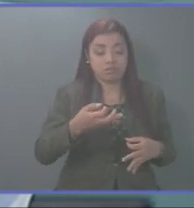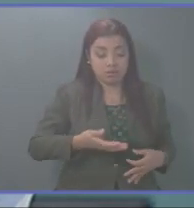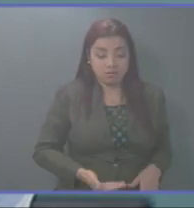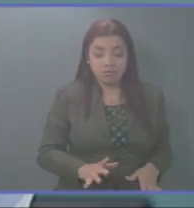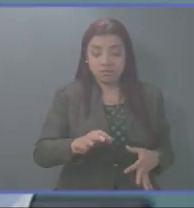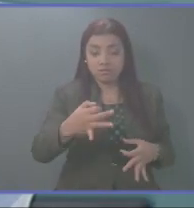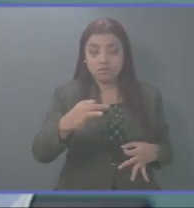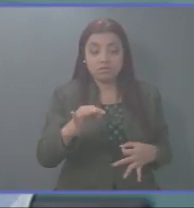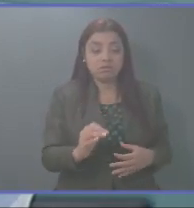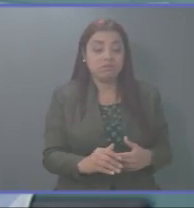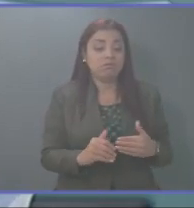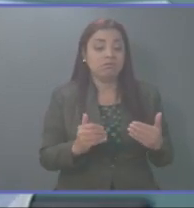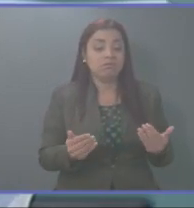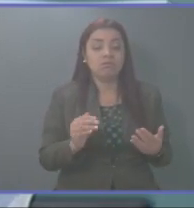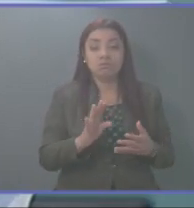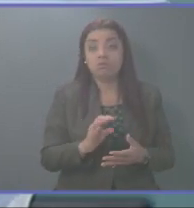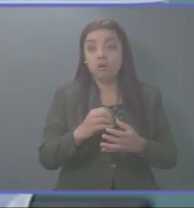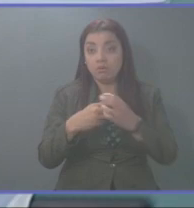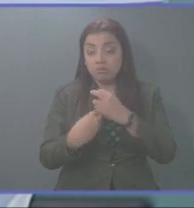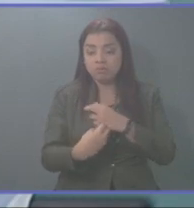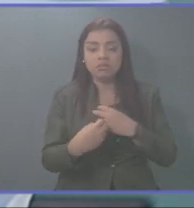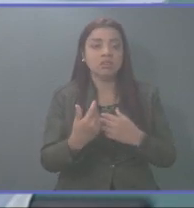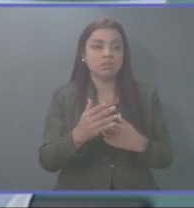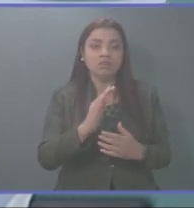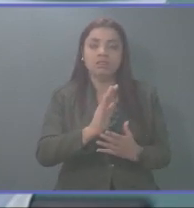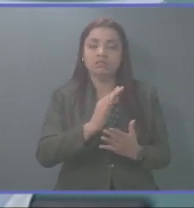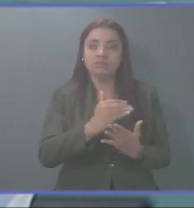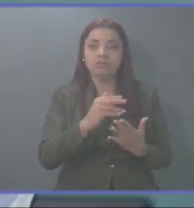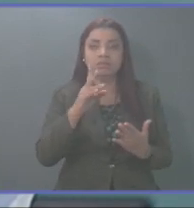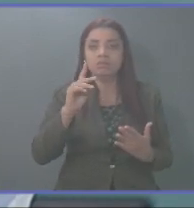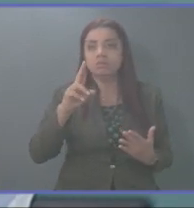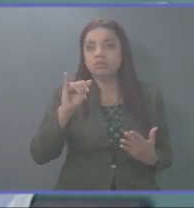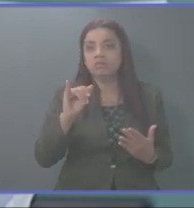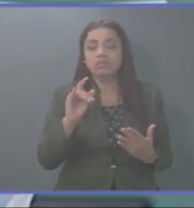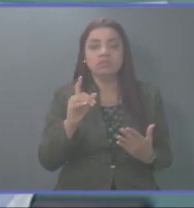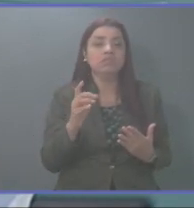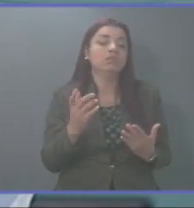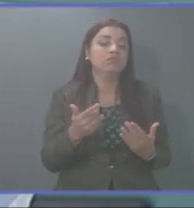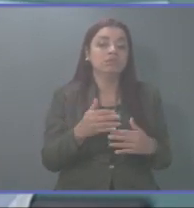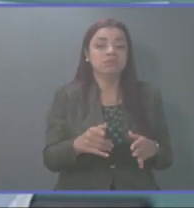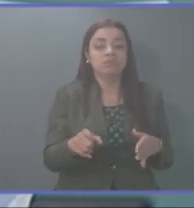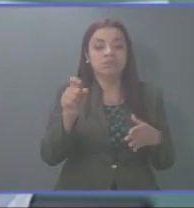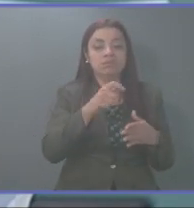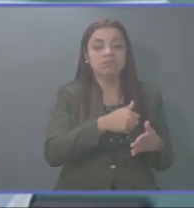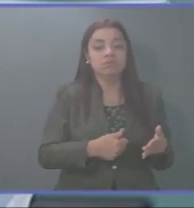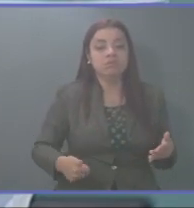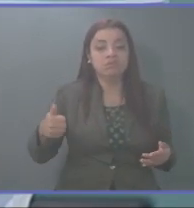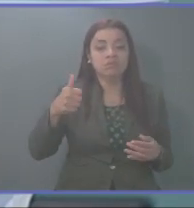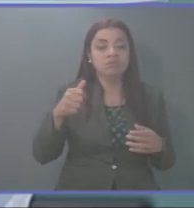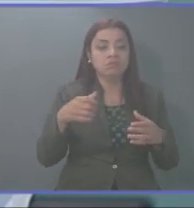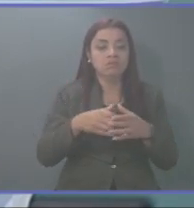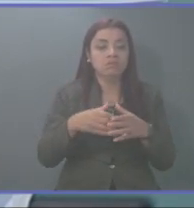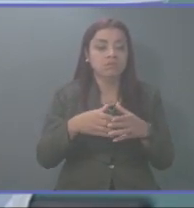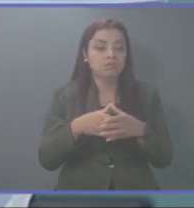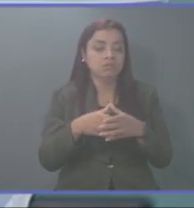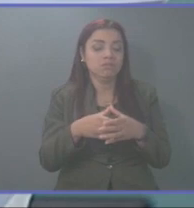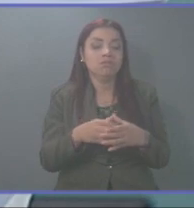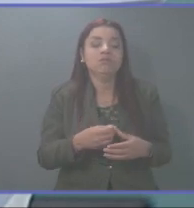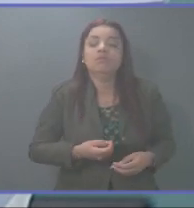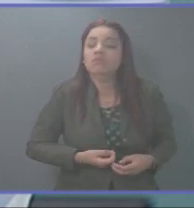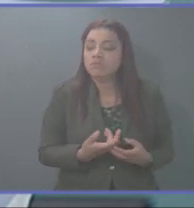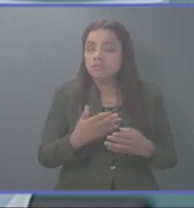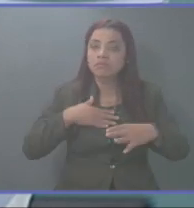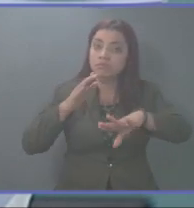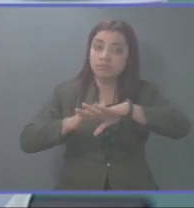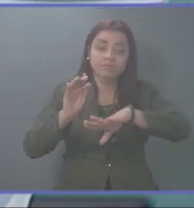nacimiento, pues dicha oficina ya la obtiene al extender el DUI. Todos los funcionarios citados por la Comisión insistieron que es urgente